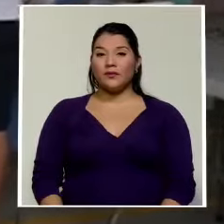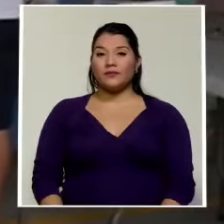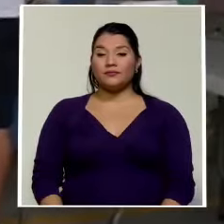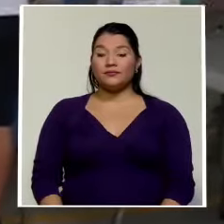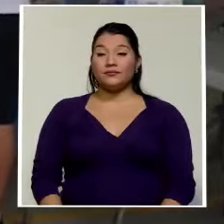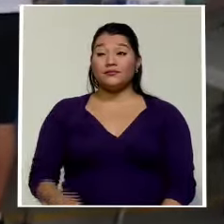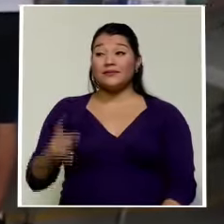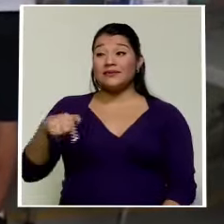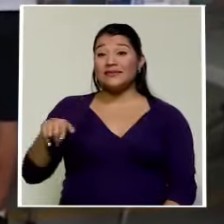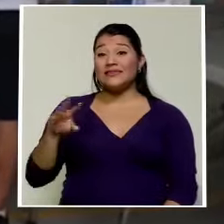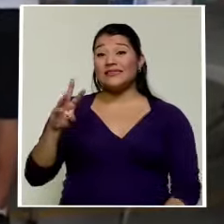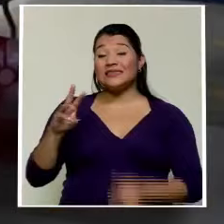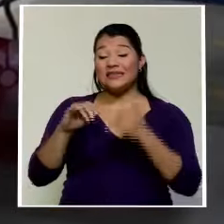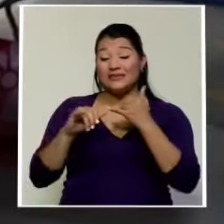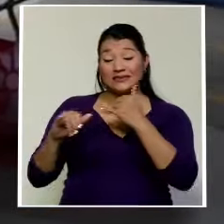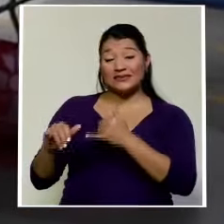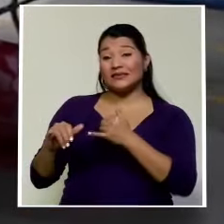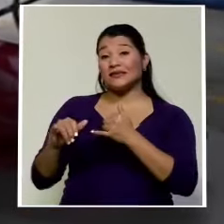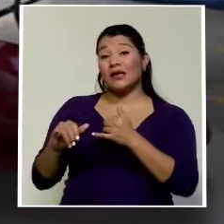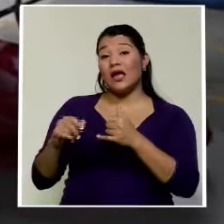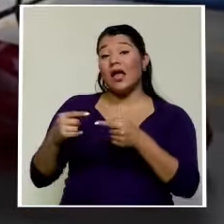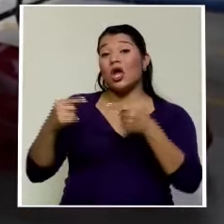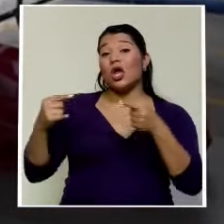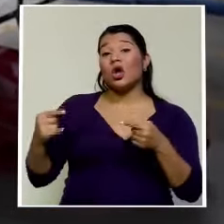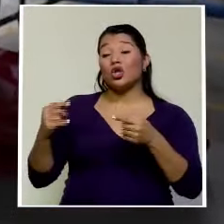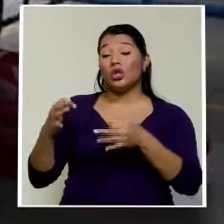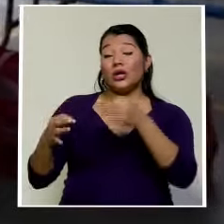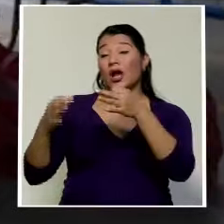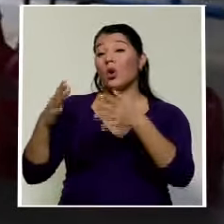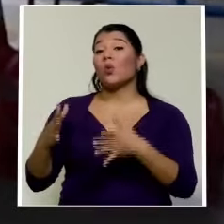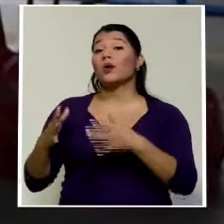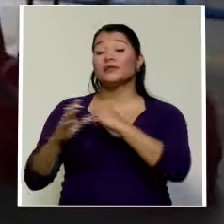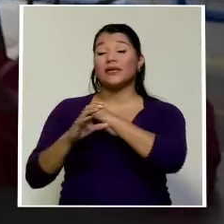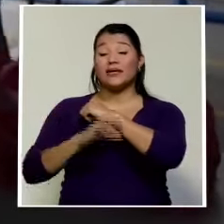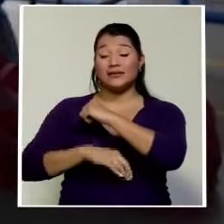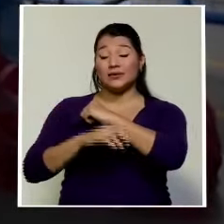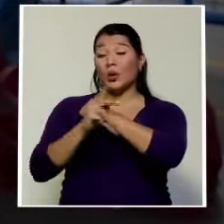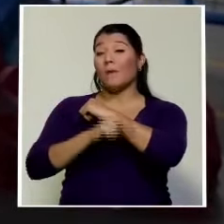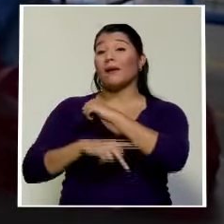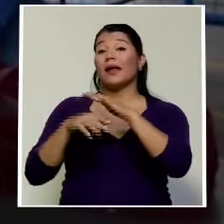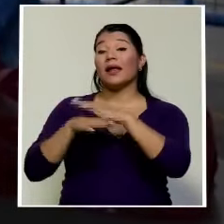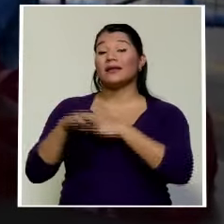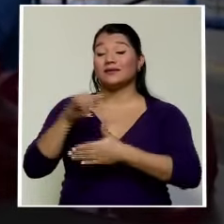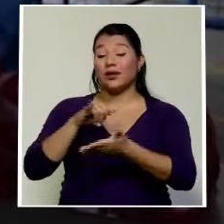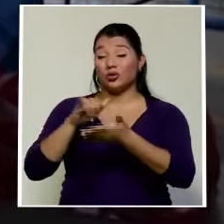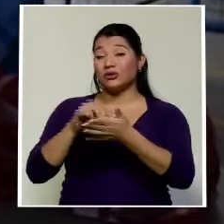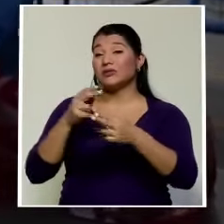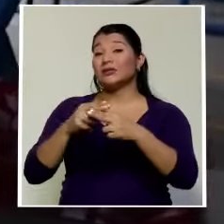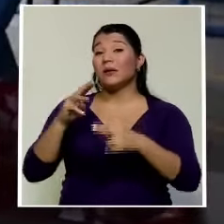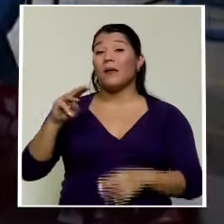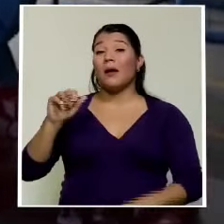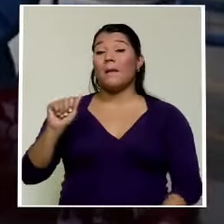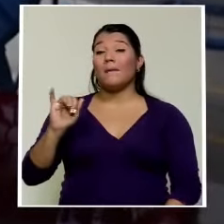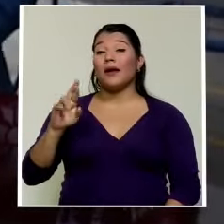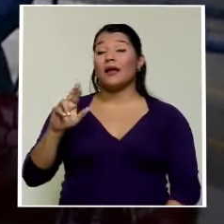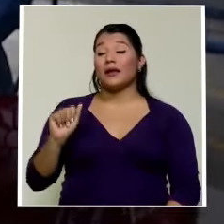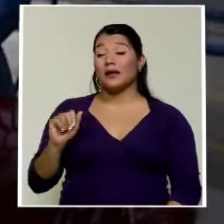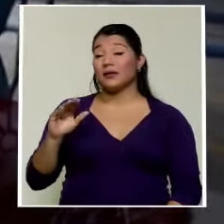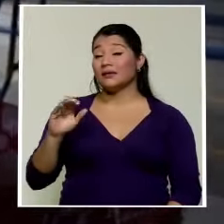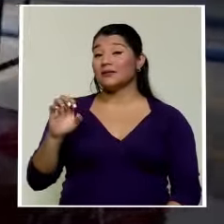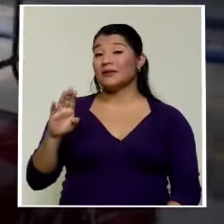Trata de 6 recursos de amparo presentados en contra de la jueza de ejecución de la pena de San José, Mayra Acevedo, por la medida